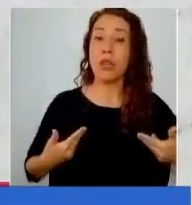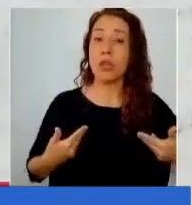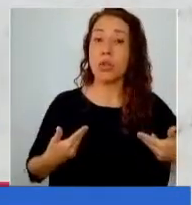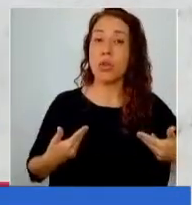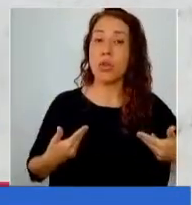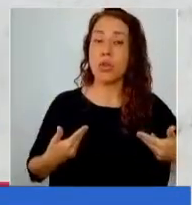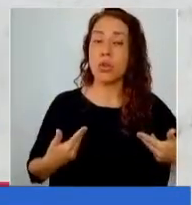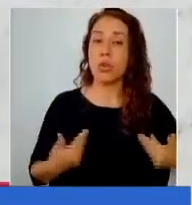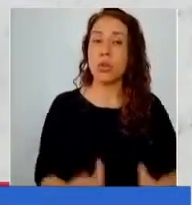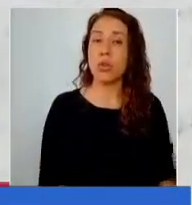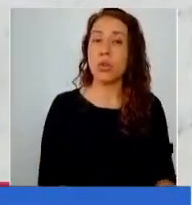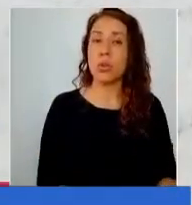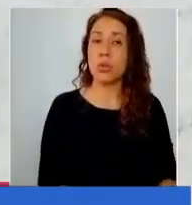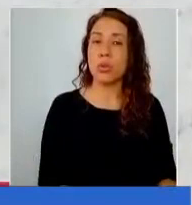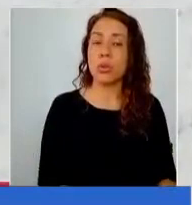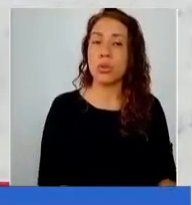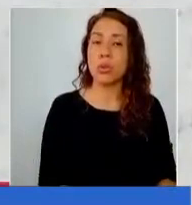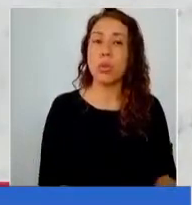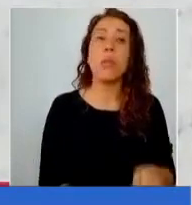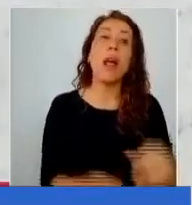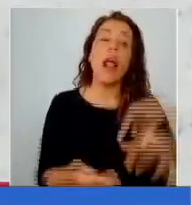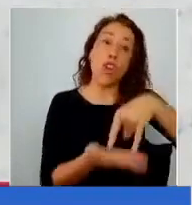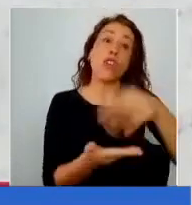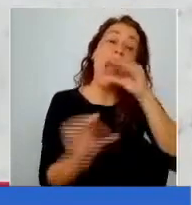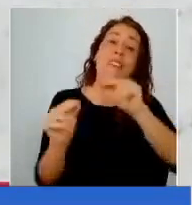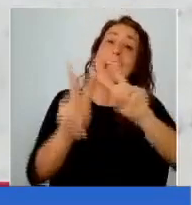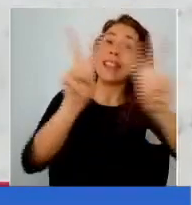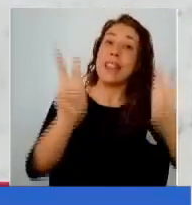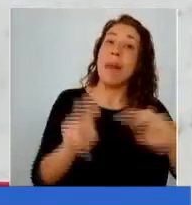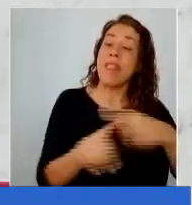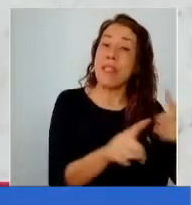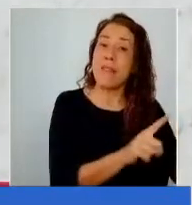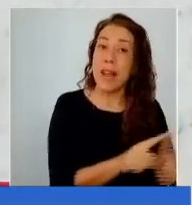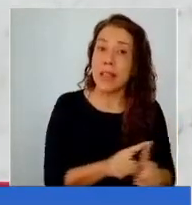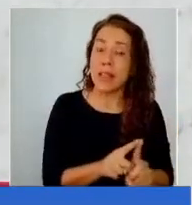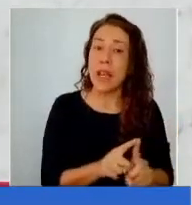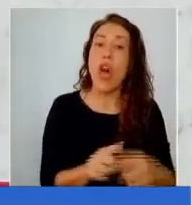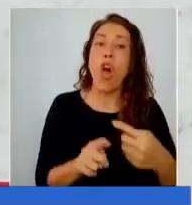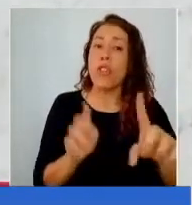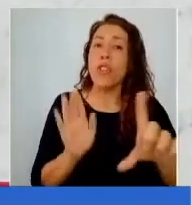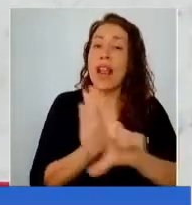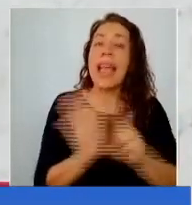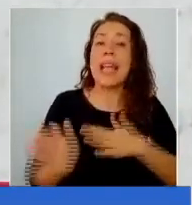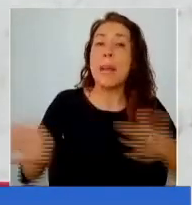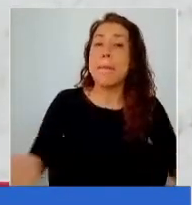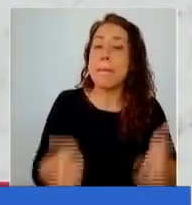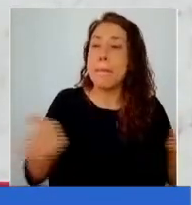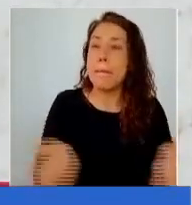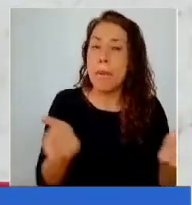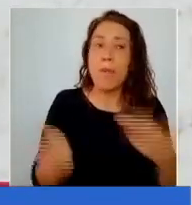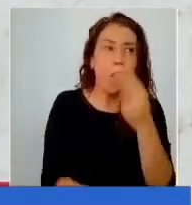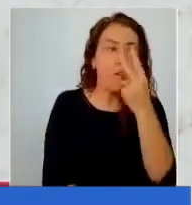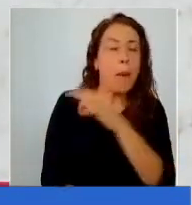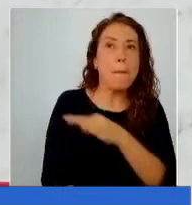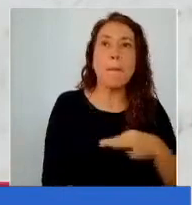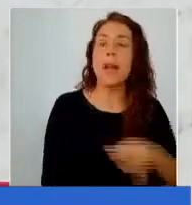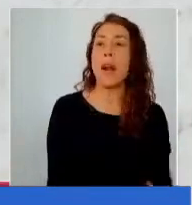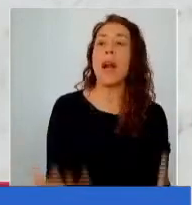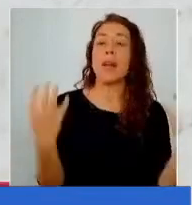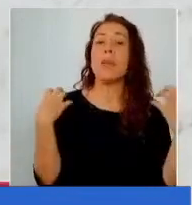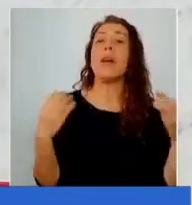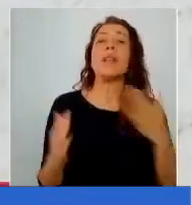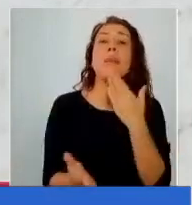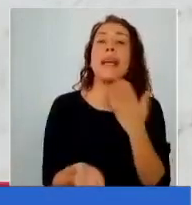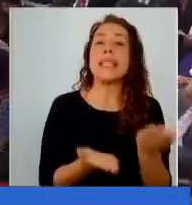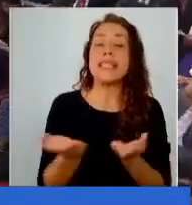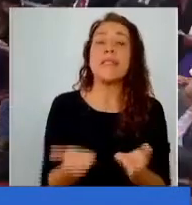parlamento se ve el tema muy distinto la ley fintech que busca promover y lo veo al ministro de la competencia inclusión de los servicios financieros